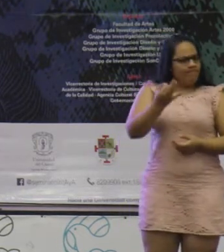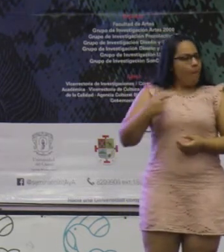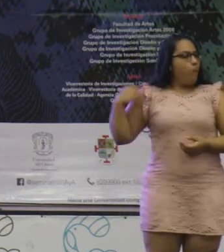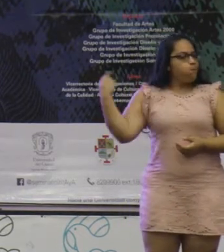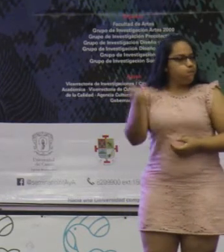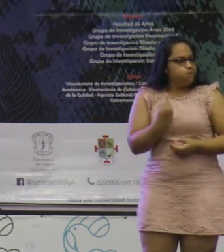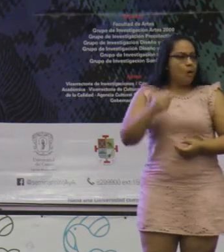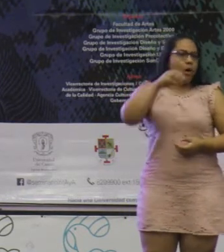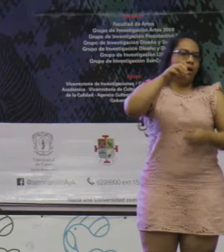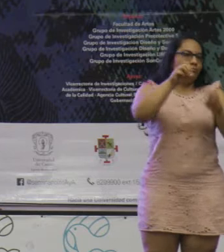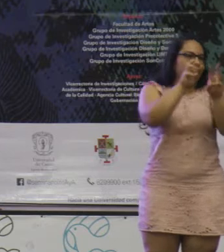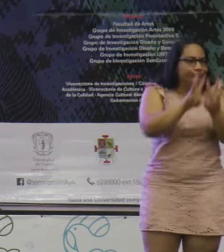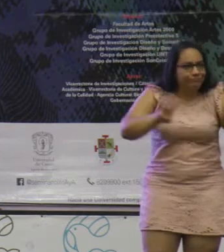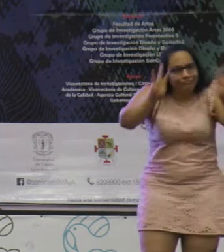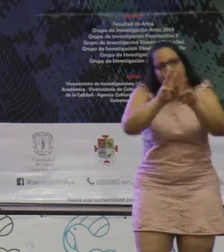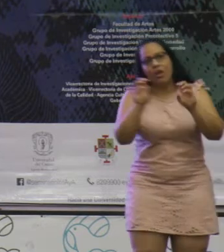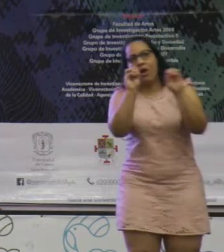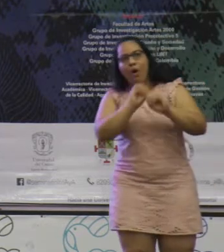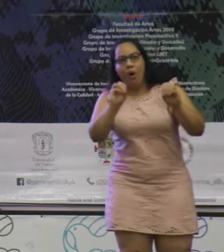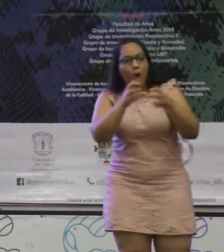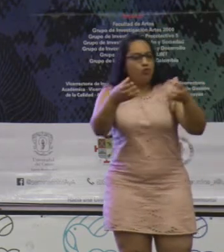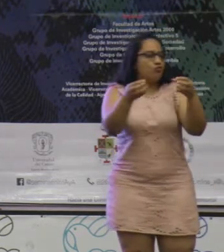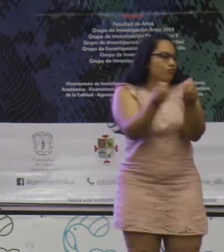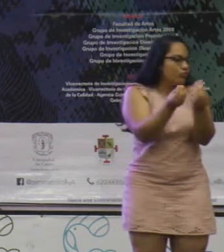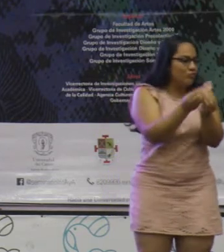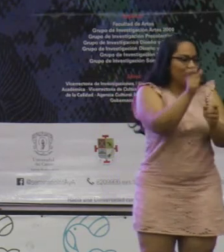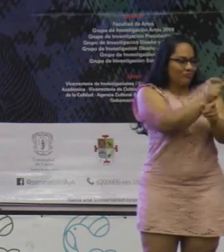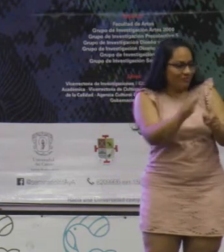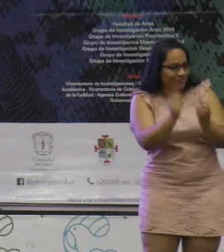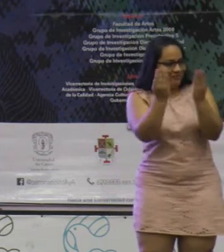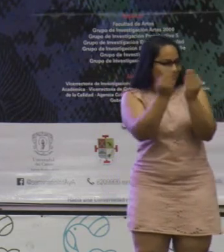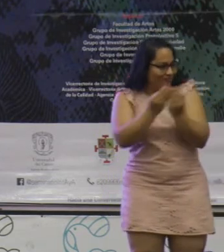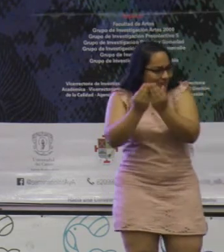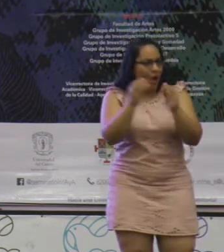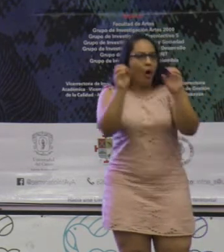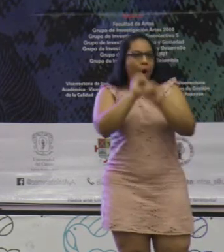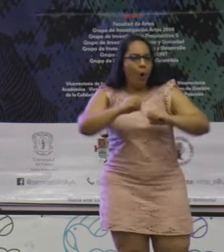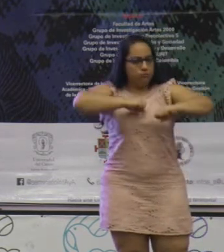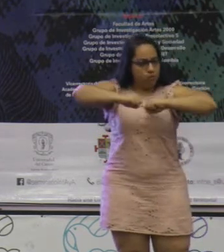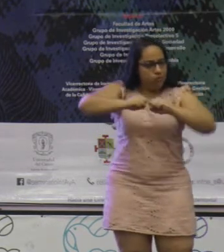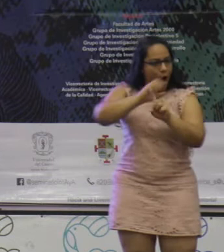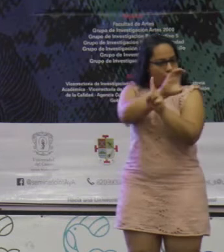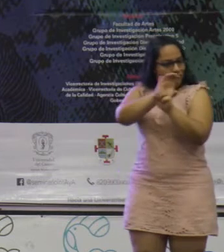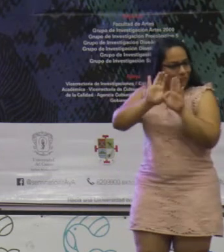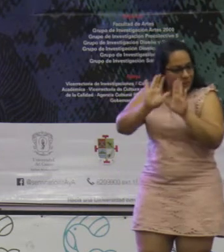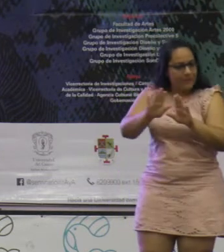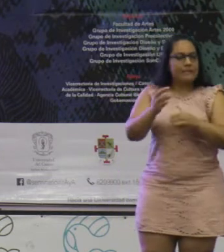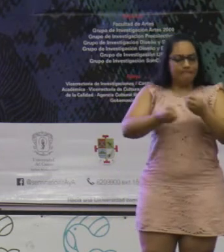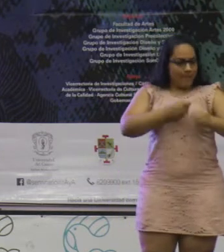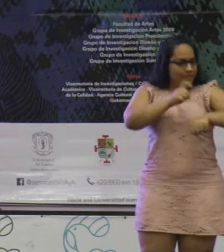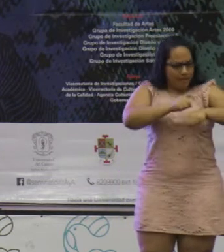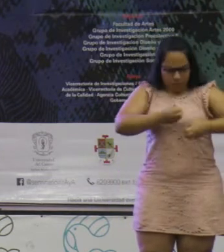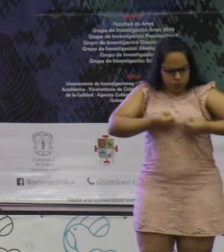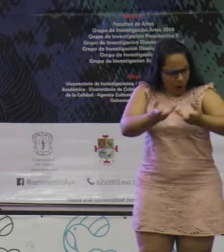con ONGs, o trabajo con organizaciones estudiantiles, o trabajo con activismo social, y regalo muchísimo de mi tiempo. ¿Por